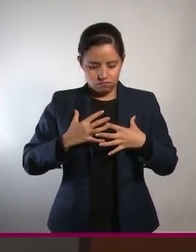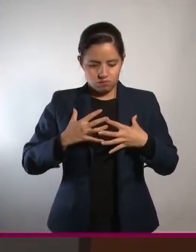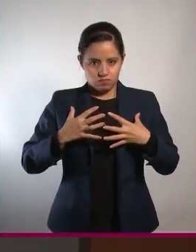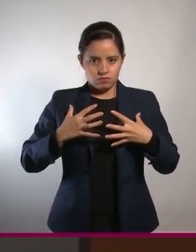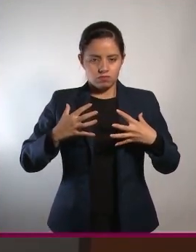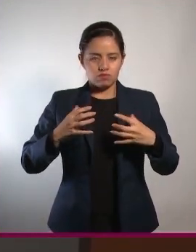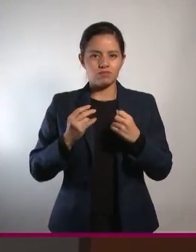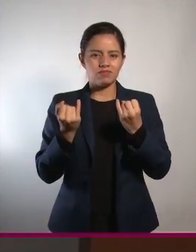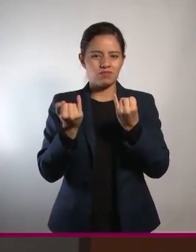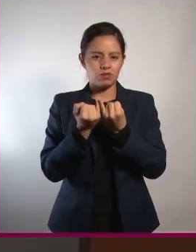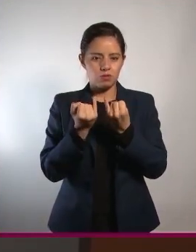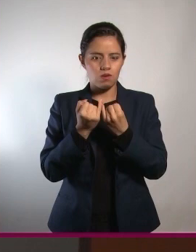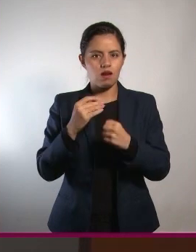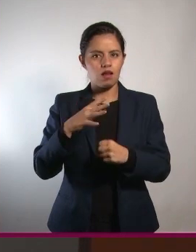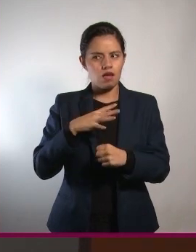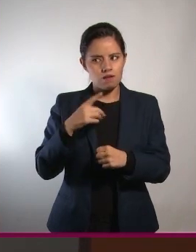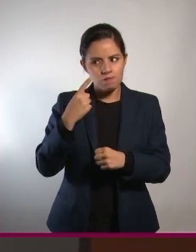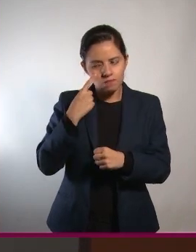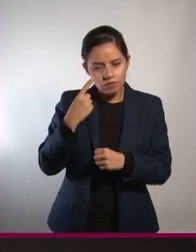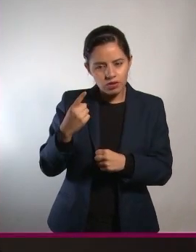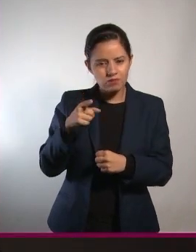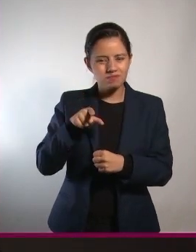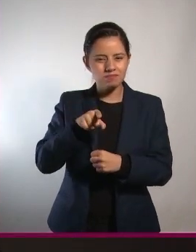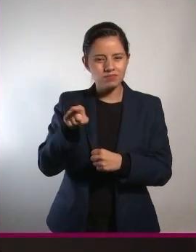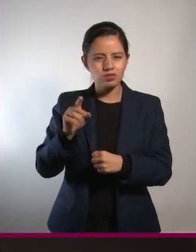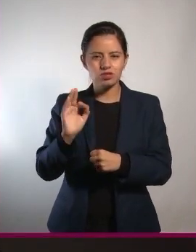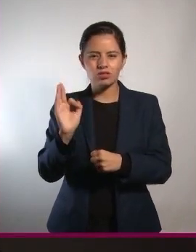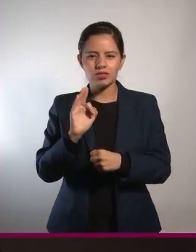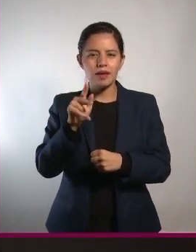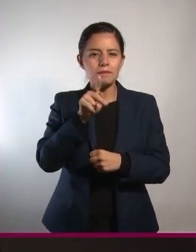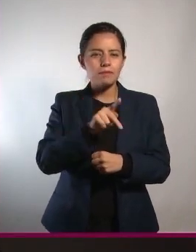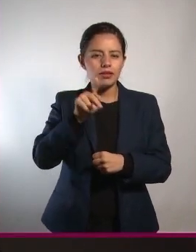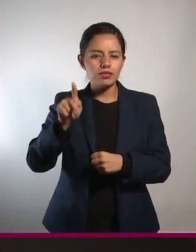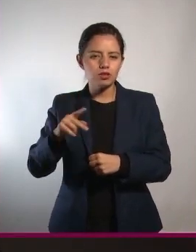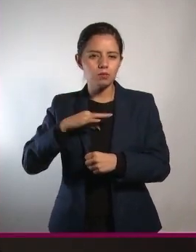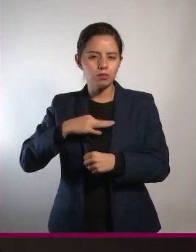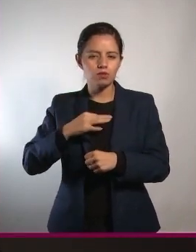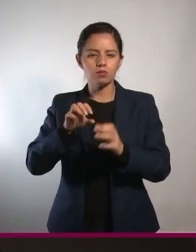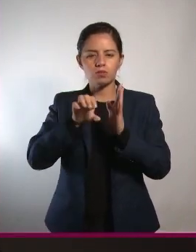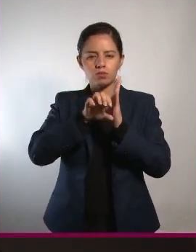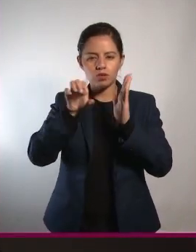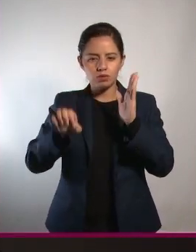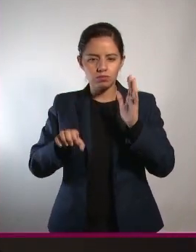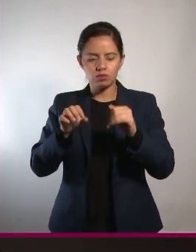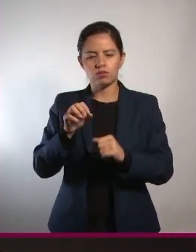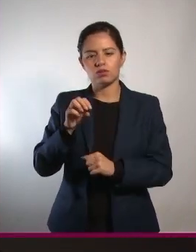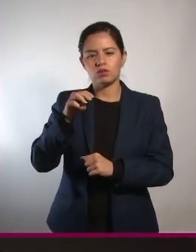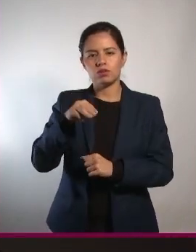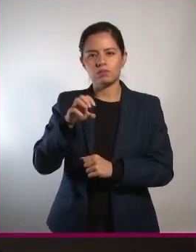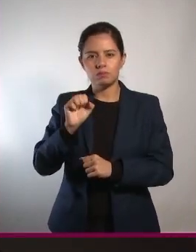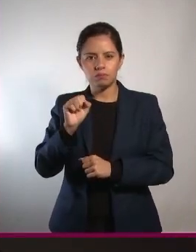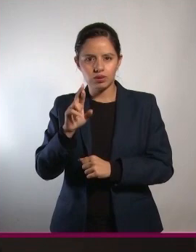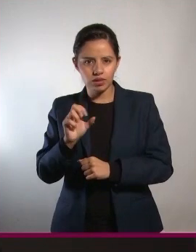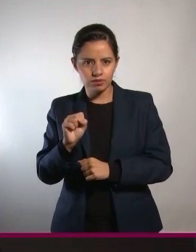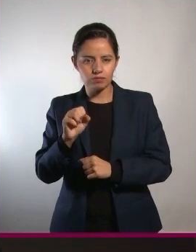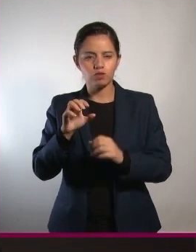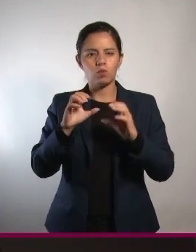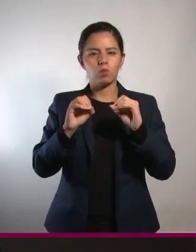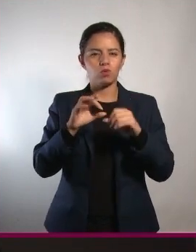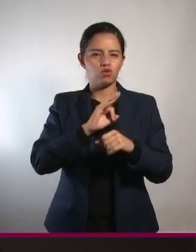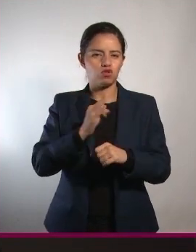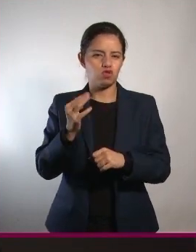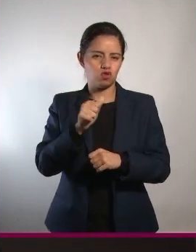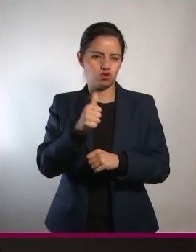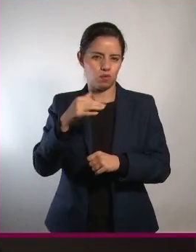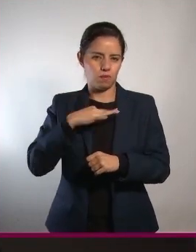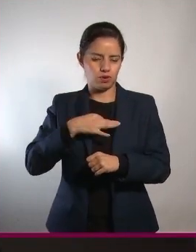existe evidencia de hiperinflamación en infecciones por virus similares, por ejemplo el virus MERS o el virus SARS. Otros datos